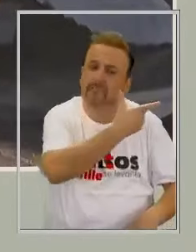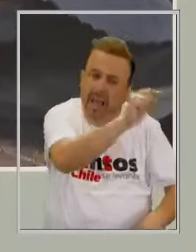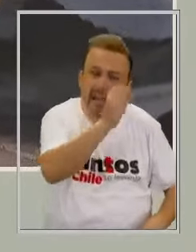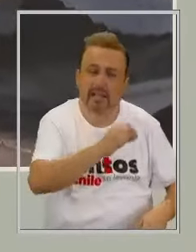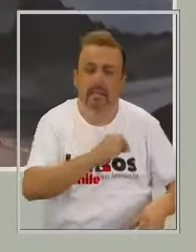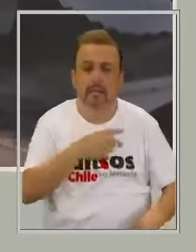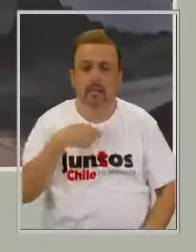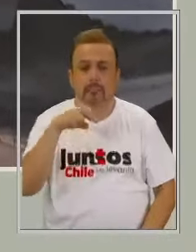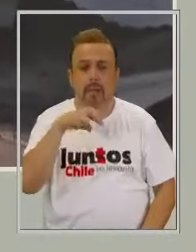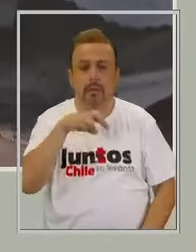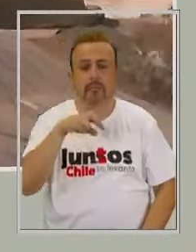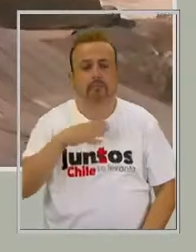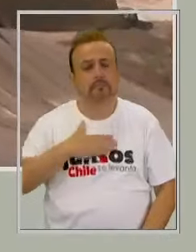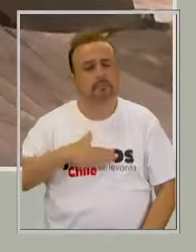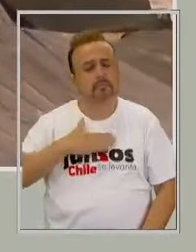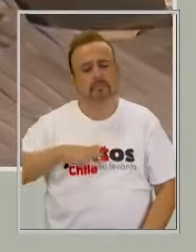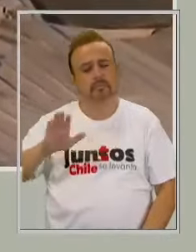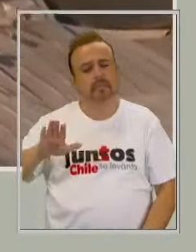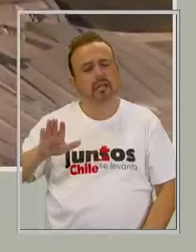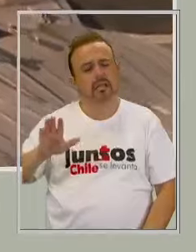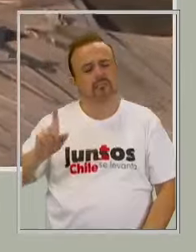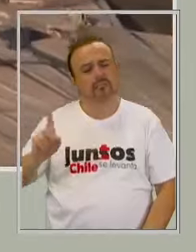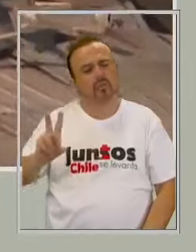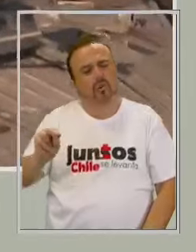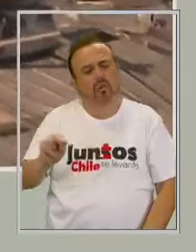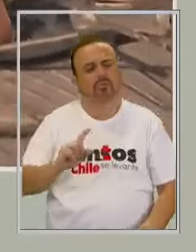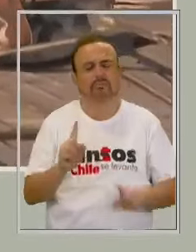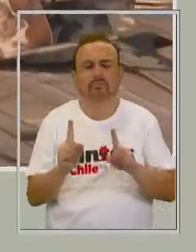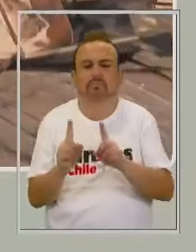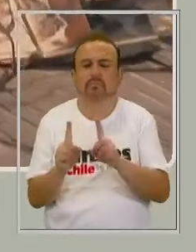Mi papá, con mucha cara, me dice, no, Elena, ¿sabes qué?